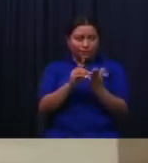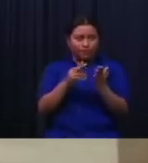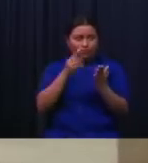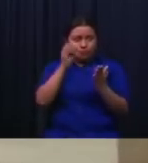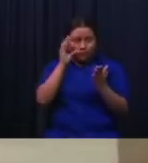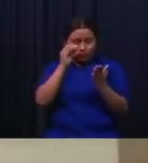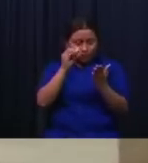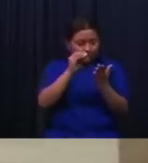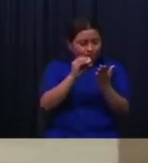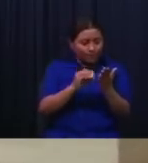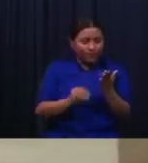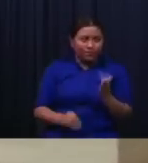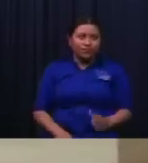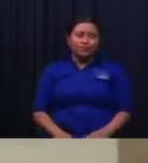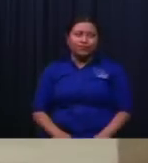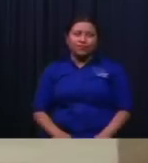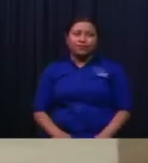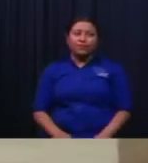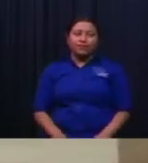algo lo hace el Señor, ¿ya vio?